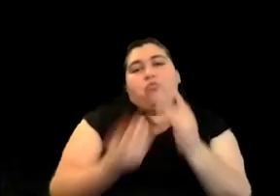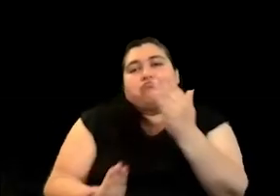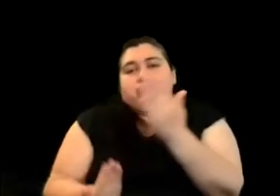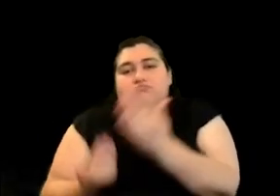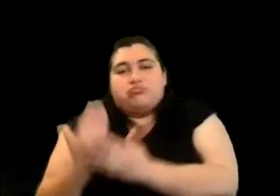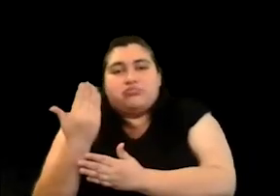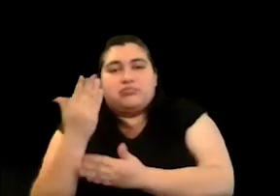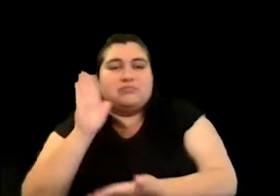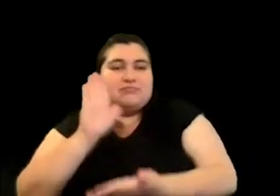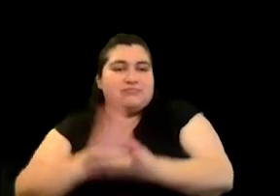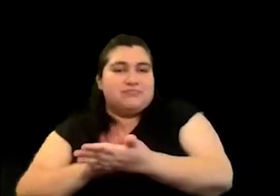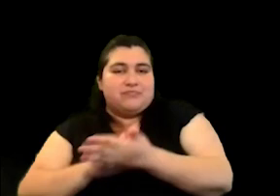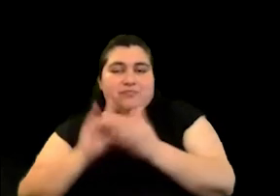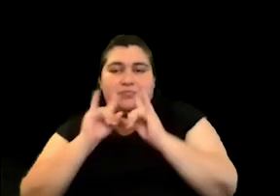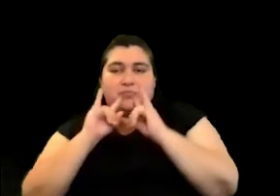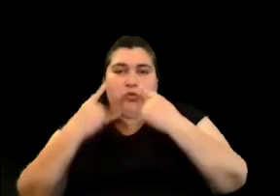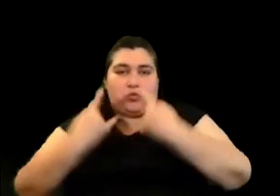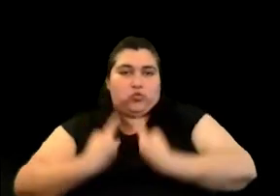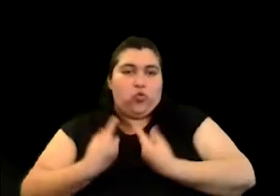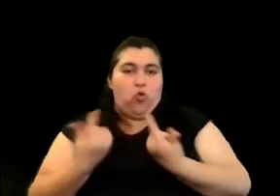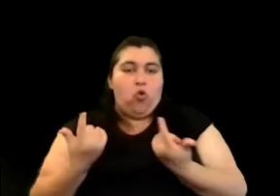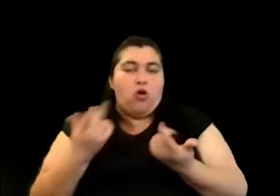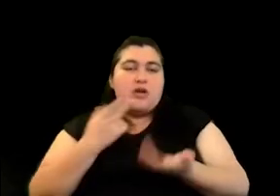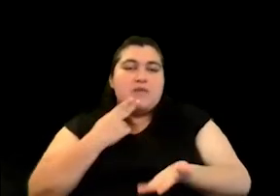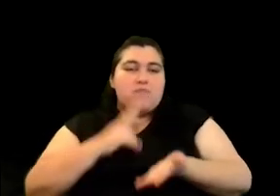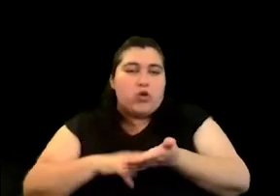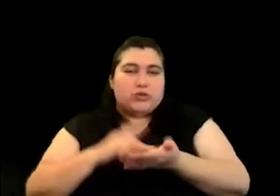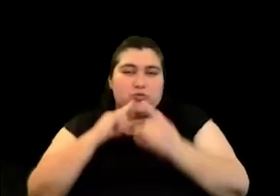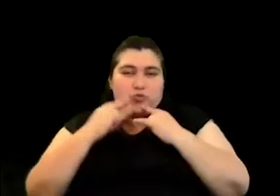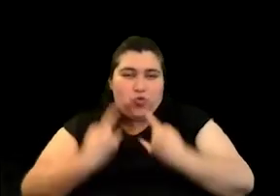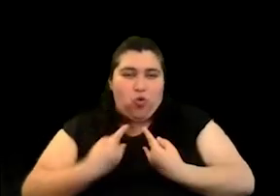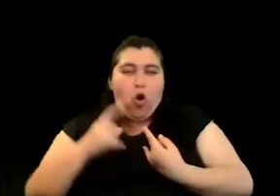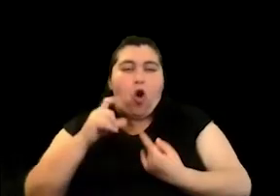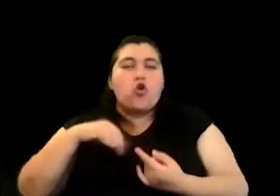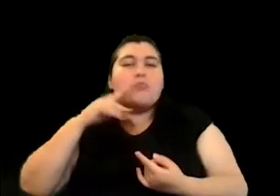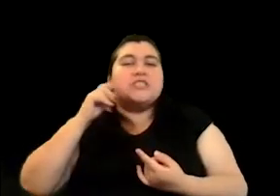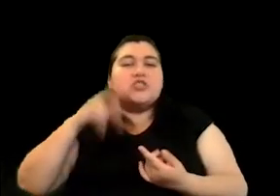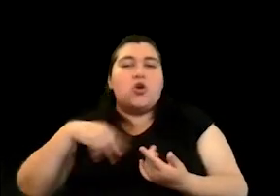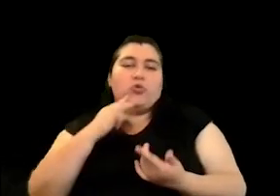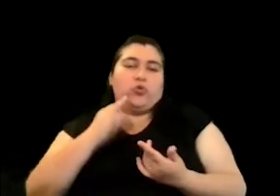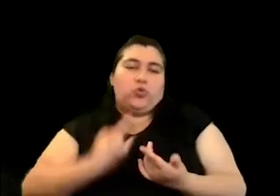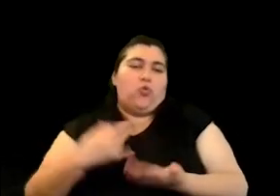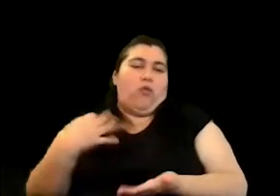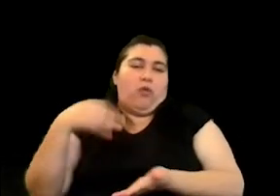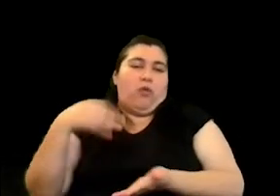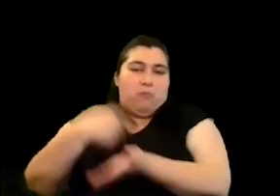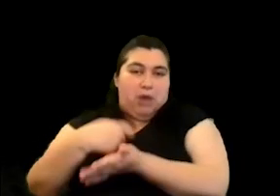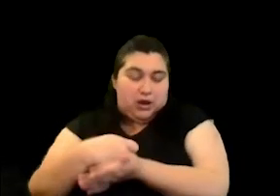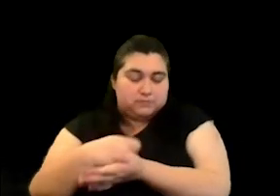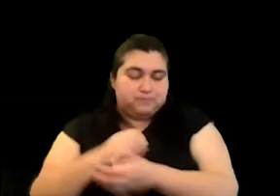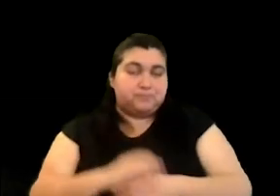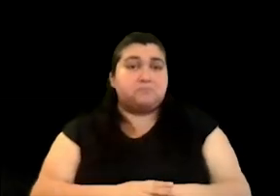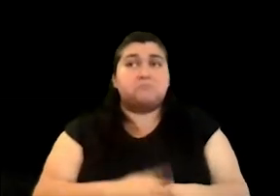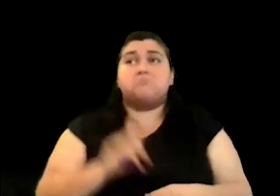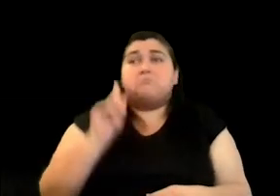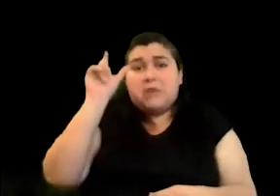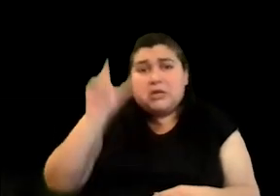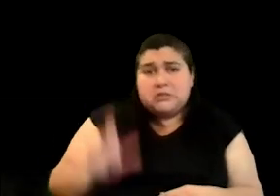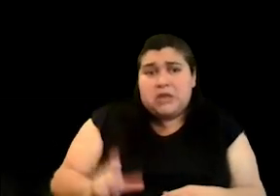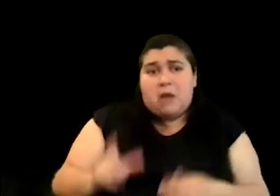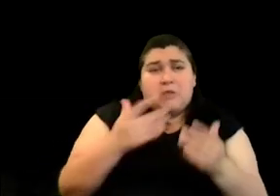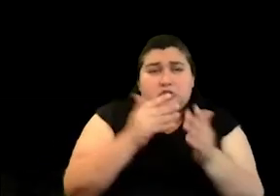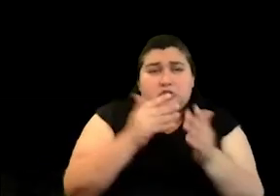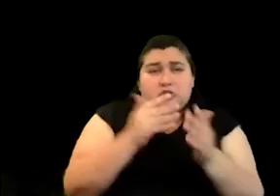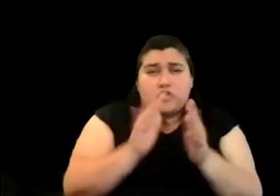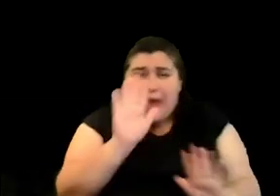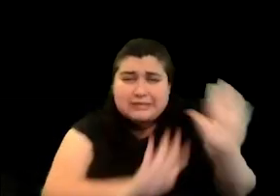el costo de las comisiones ante este organismo. Ahora, si el contribuyente corrige su situación y decide